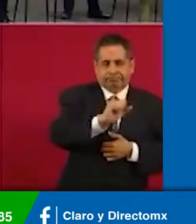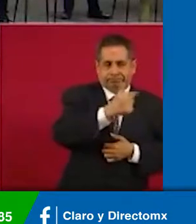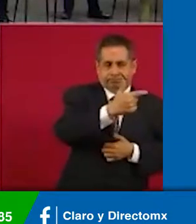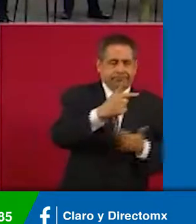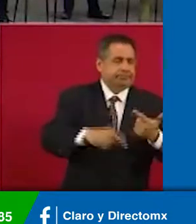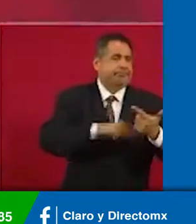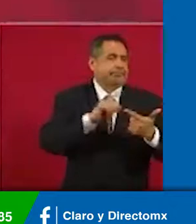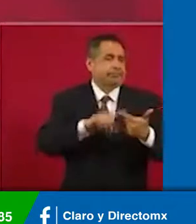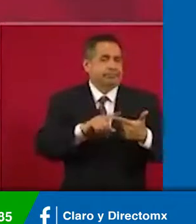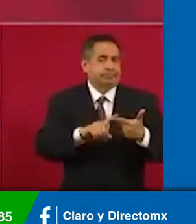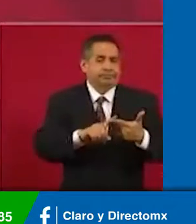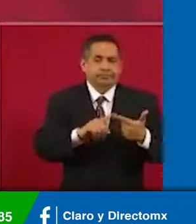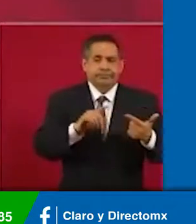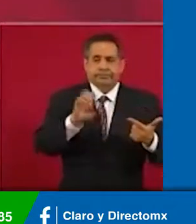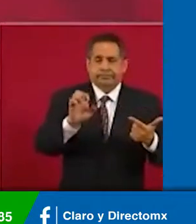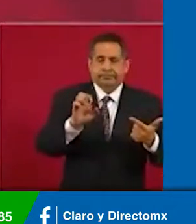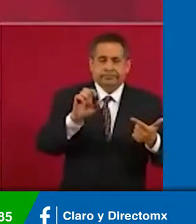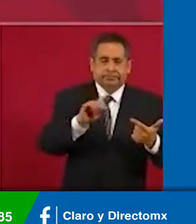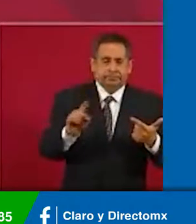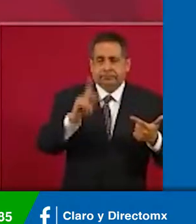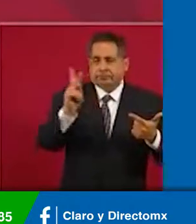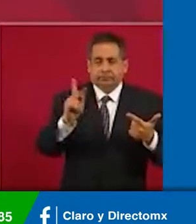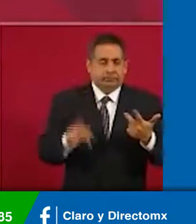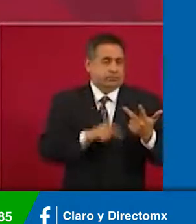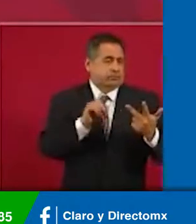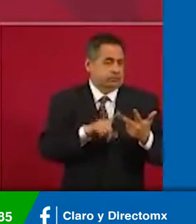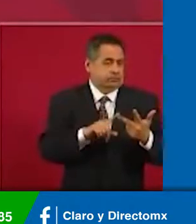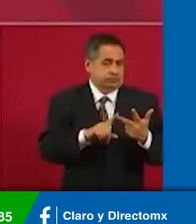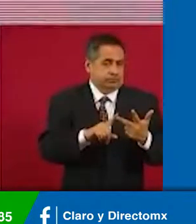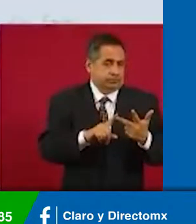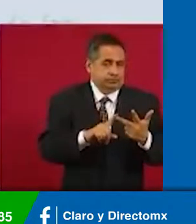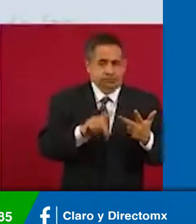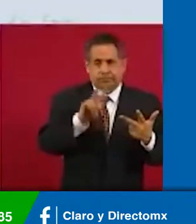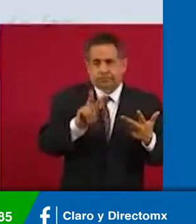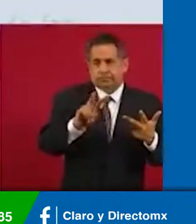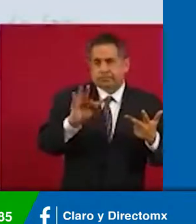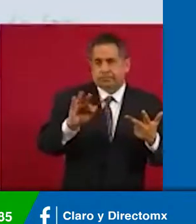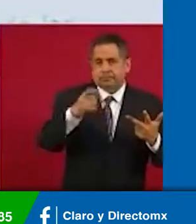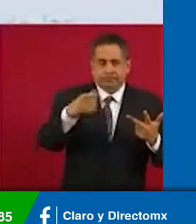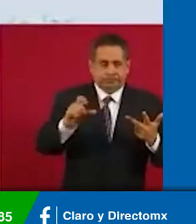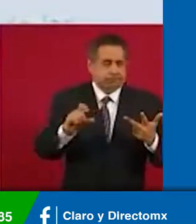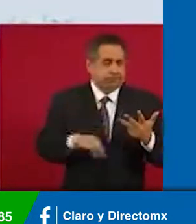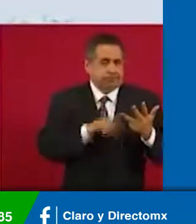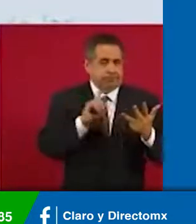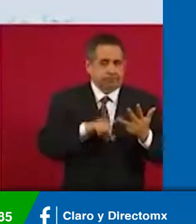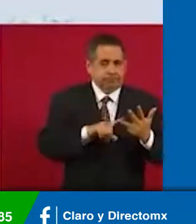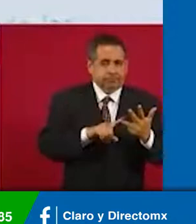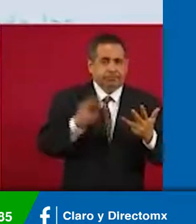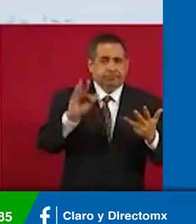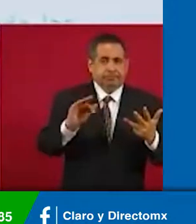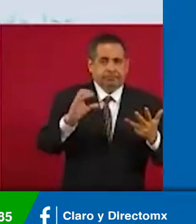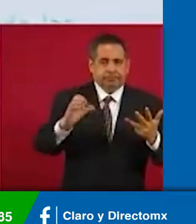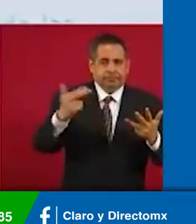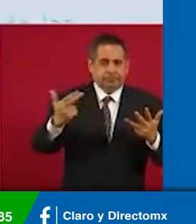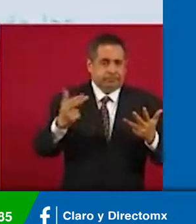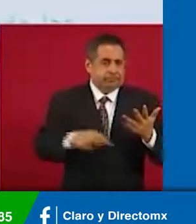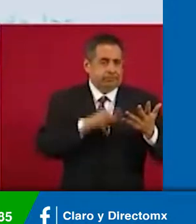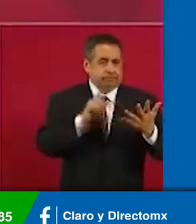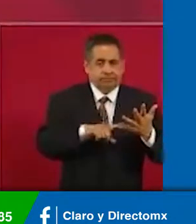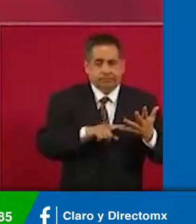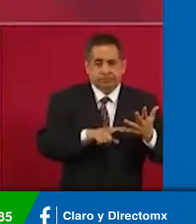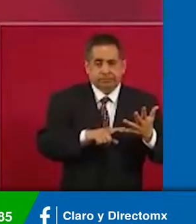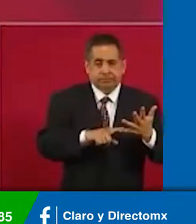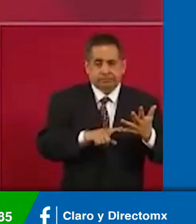Gortari, Ernesto Zedillo Ponce de León, Vicente Fox Quesada, Felipe Calderón Hinojosa